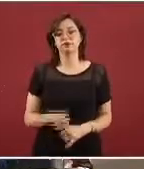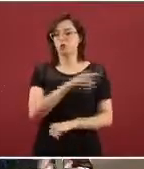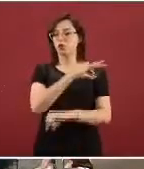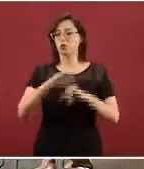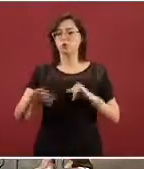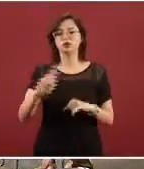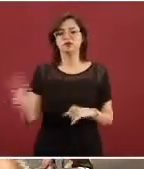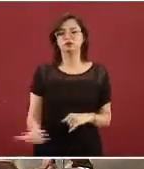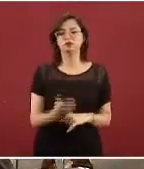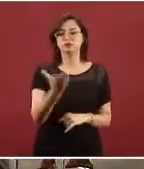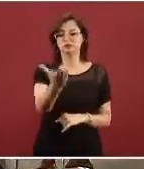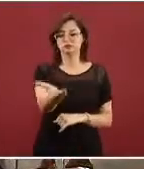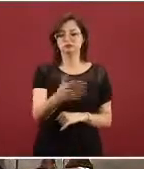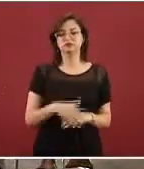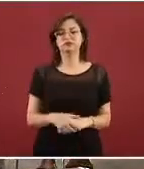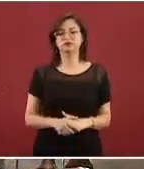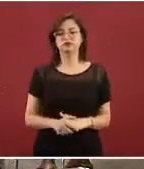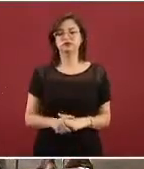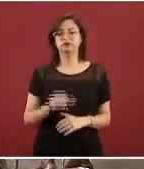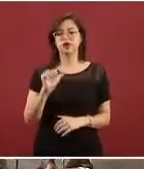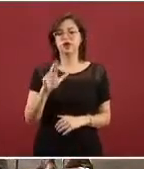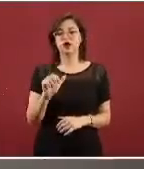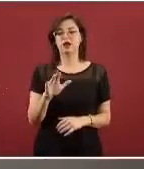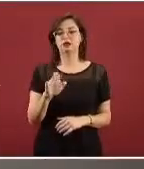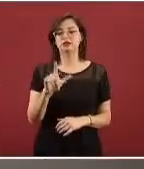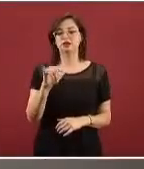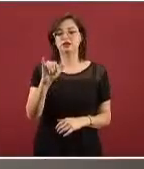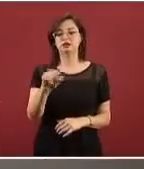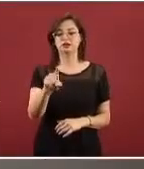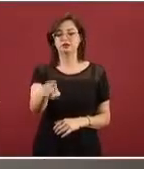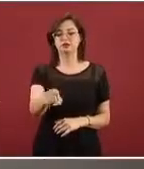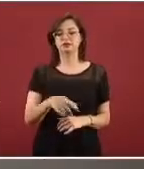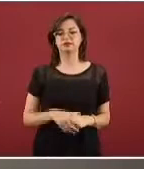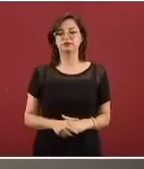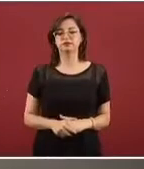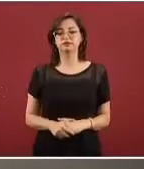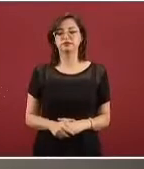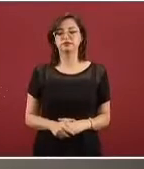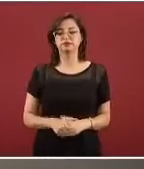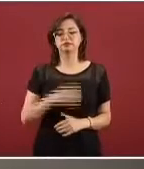última pregunta y aquí terminamos. Araceli de Canal 11.